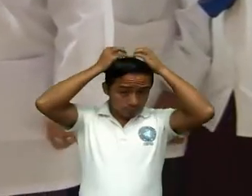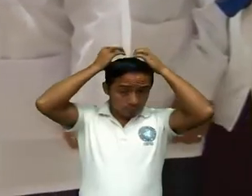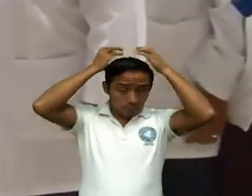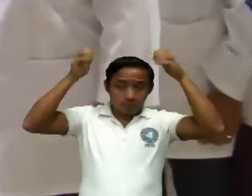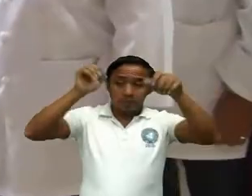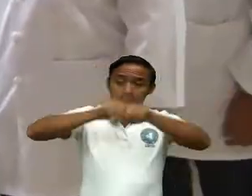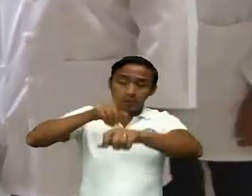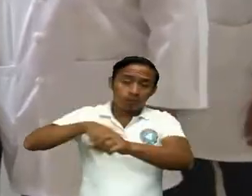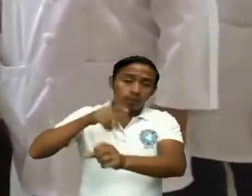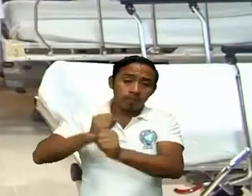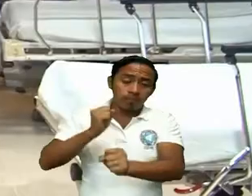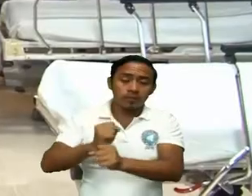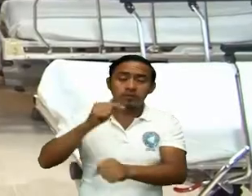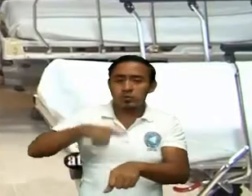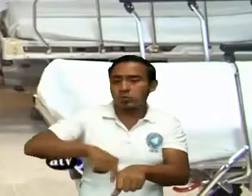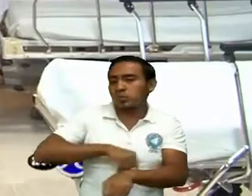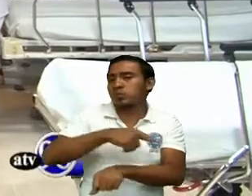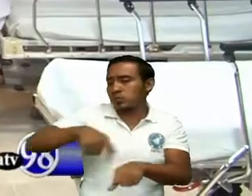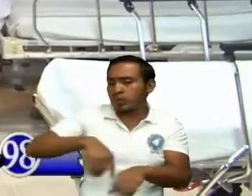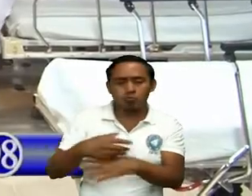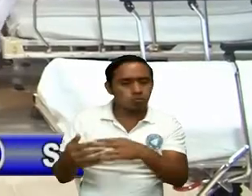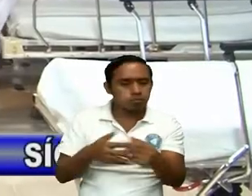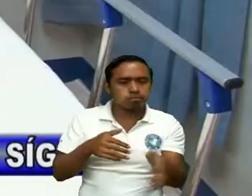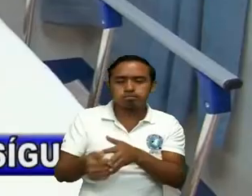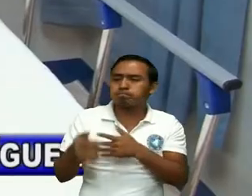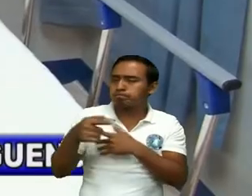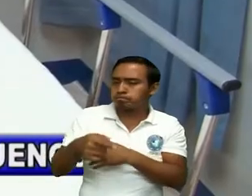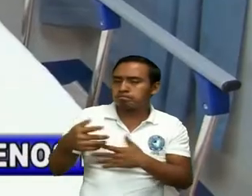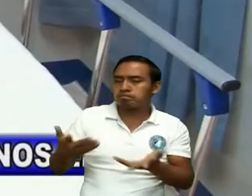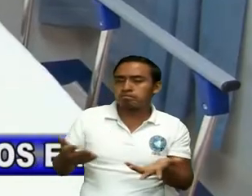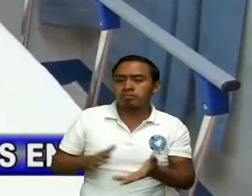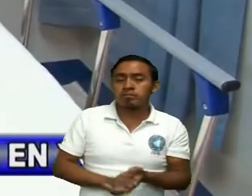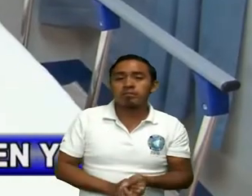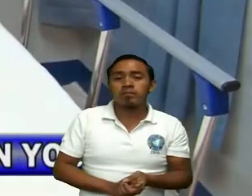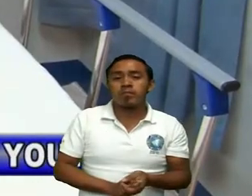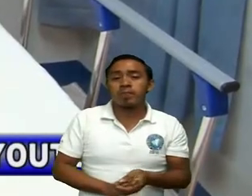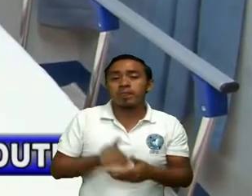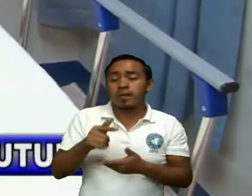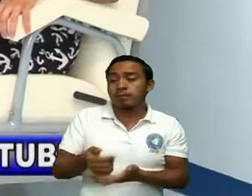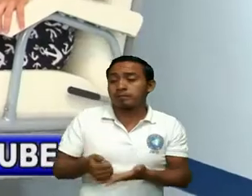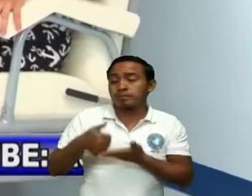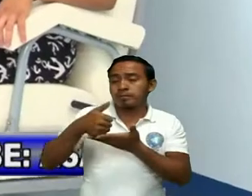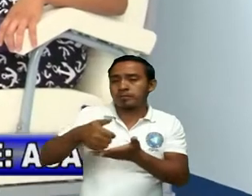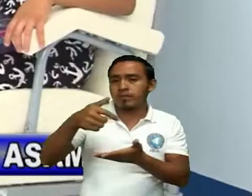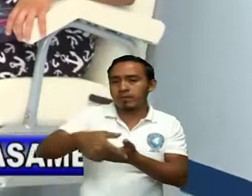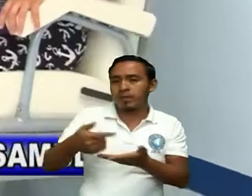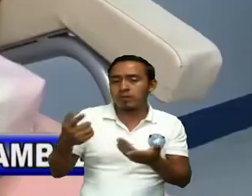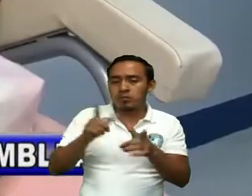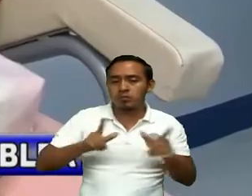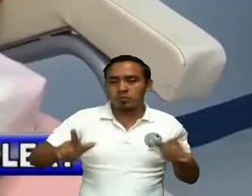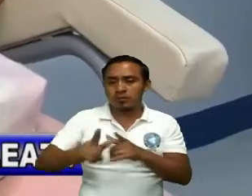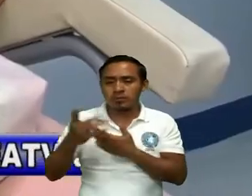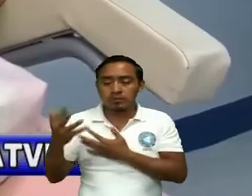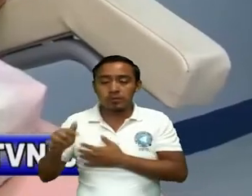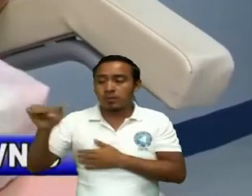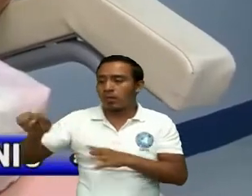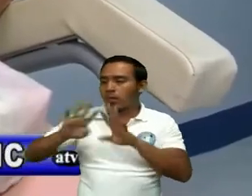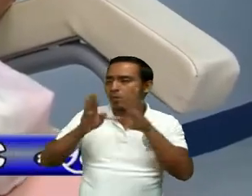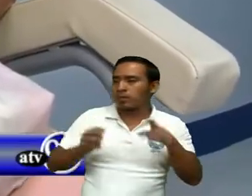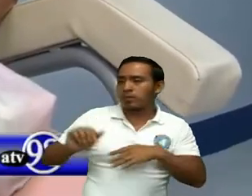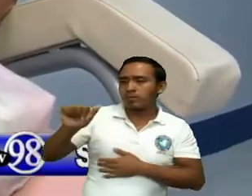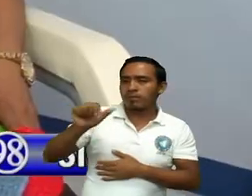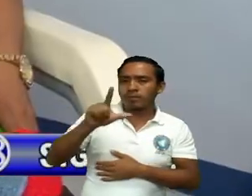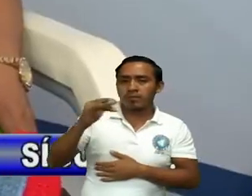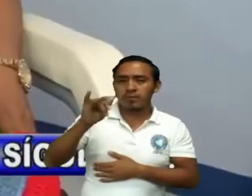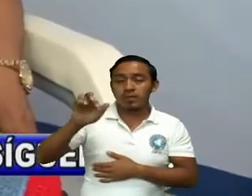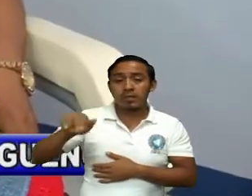tiempo completo en esta unidad a los pacientes en estado crítico. Una de las beneficiarias del área de espera es Alcira Noguera, quien